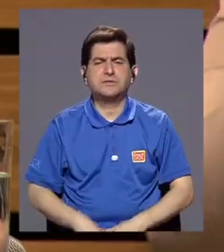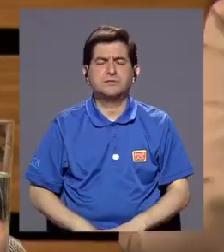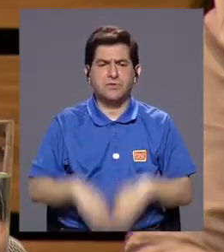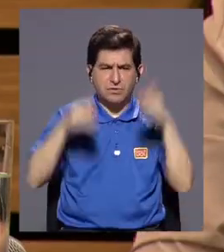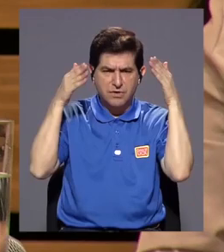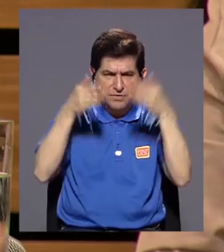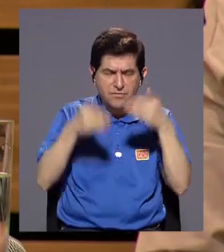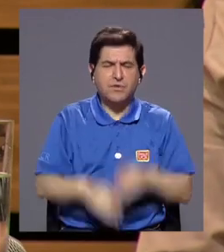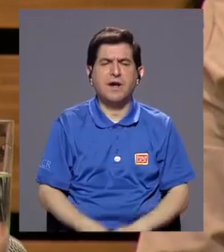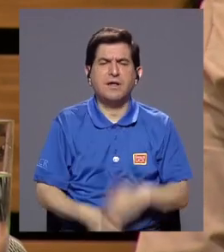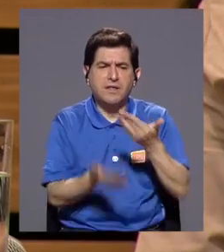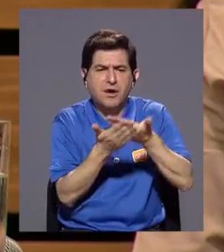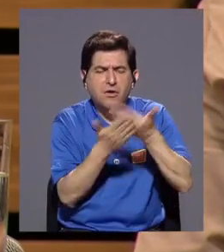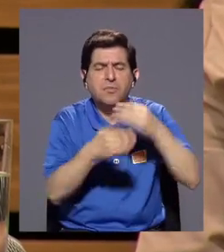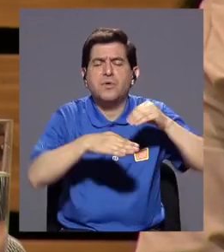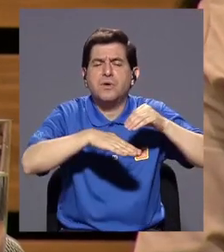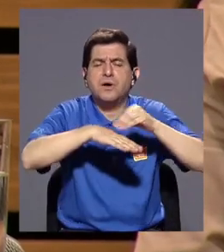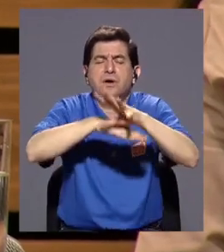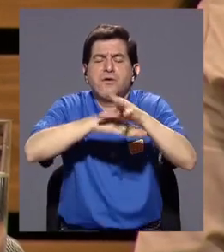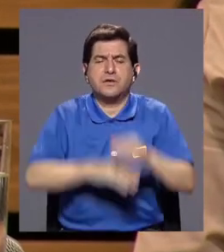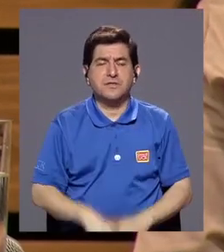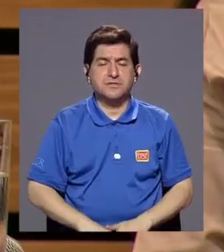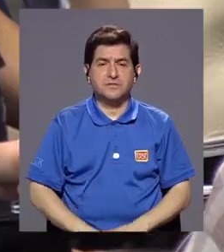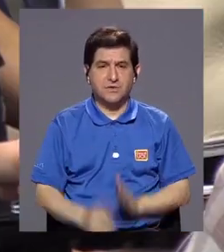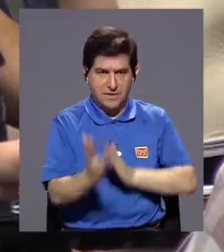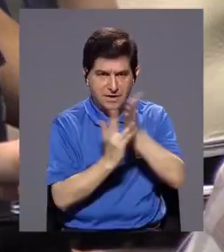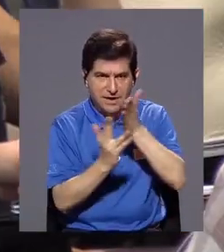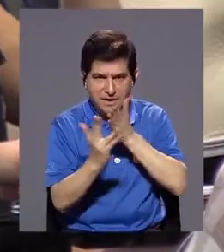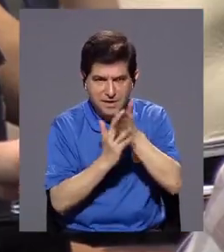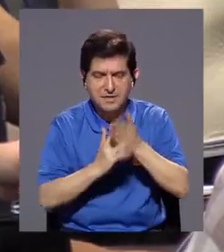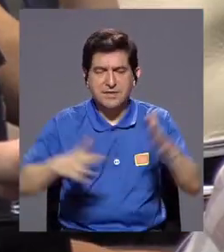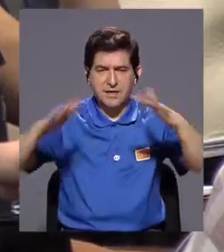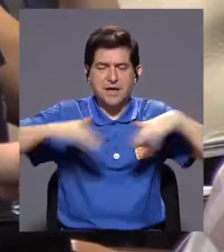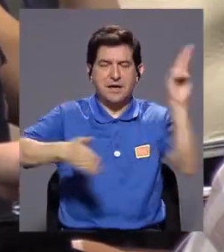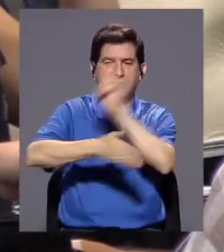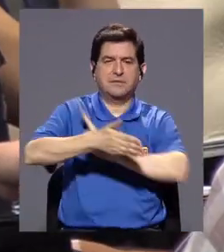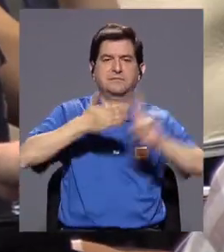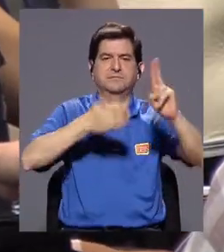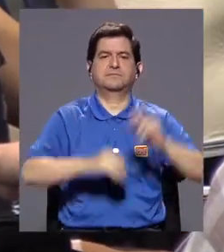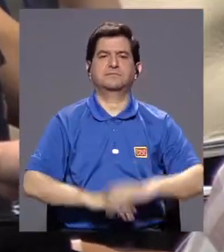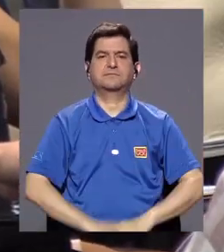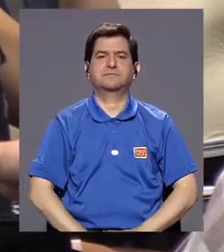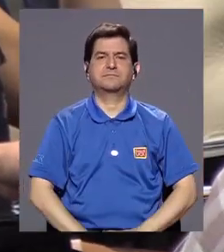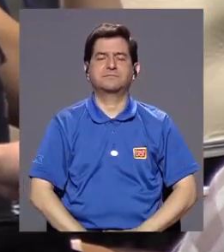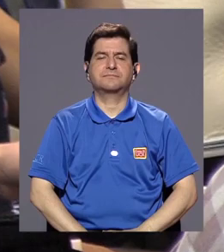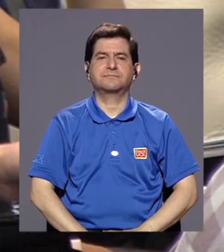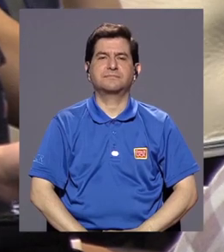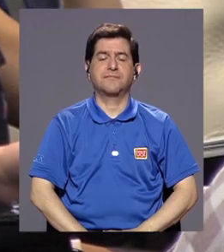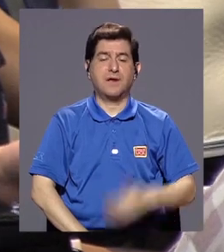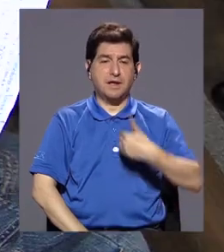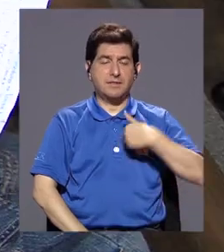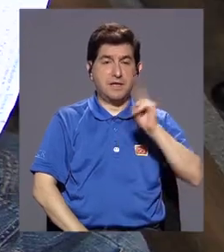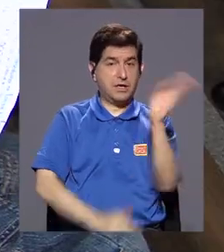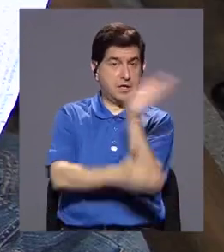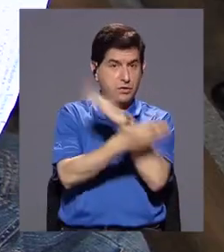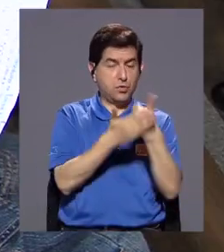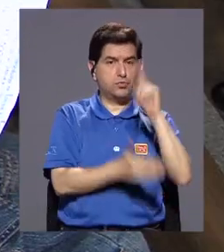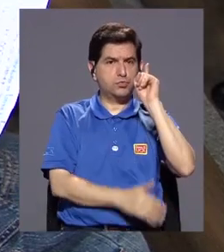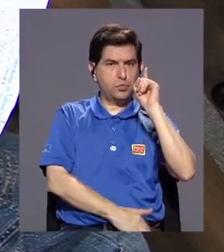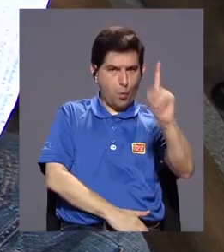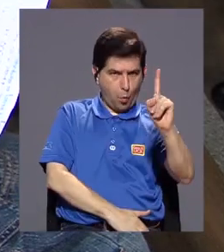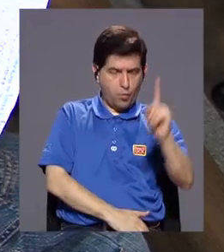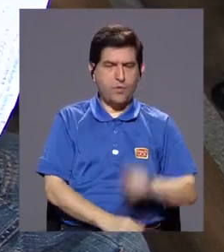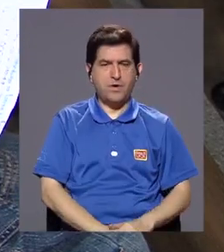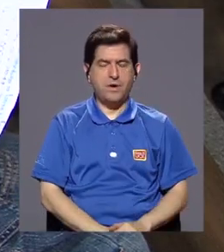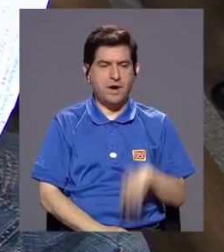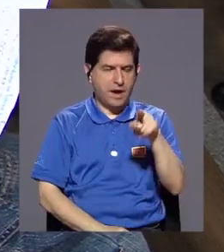orientar sobre la accesibilidad en el entorno universitario. Y tiene dos partes. Una es de actuación y buenas prácticas,